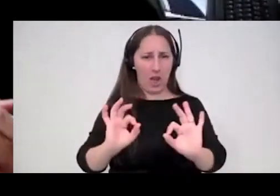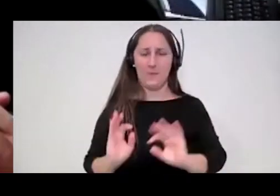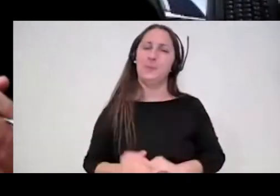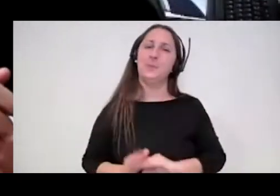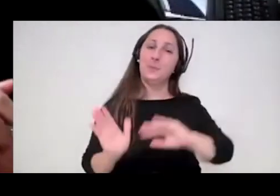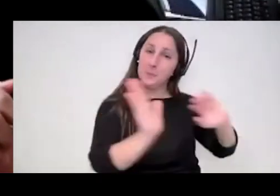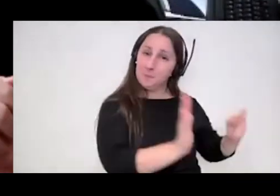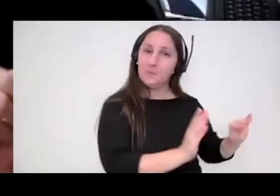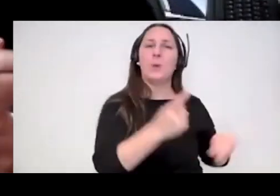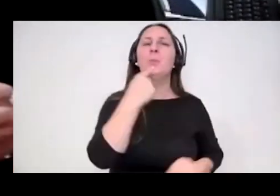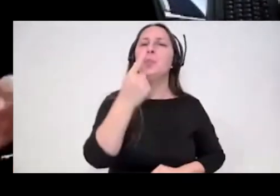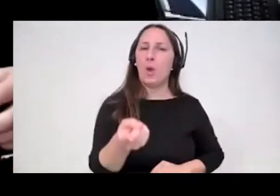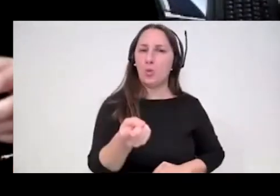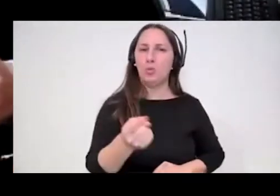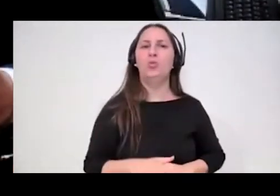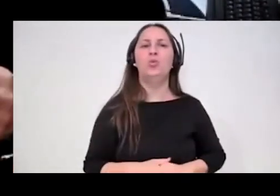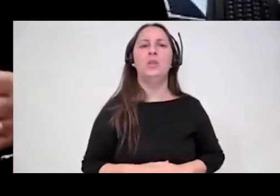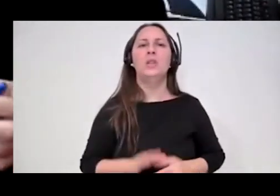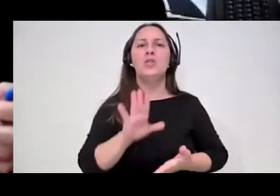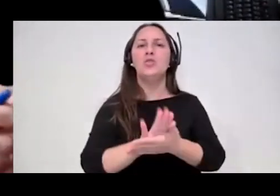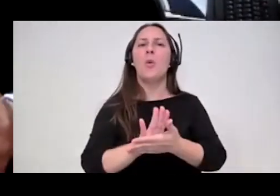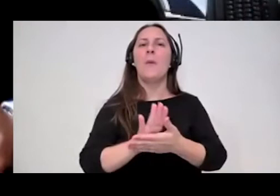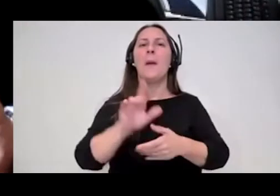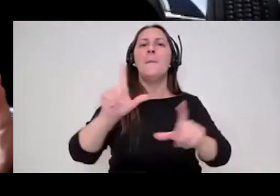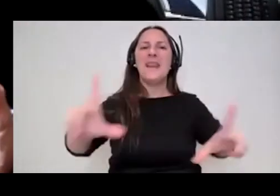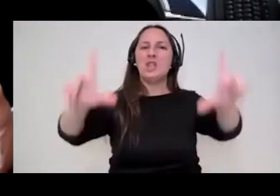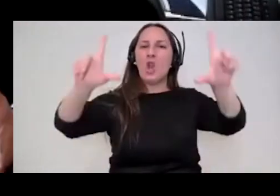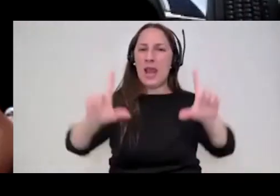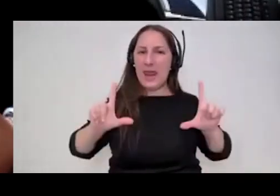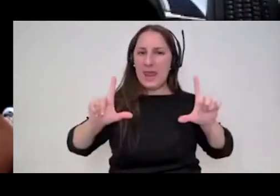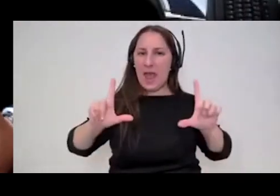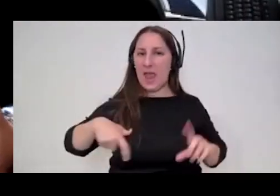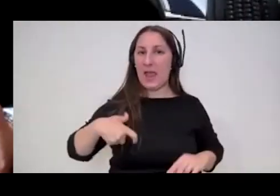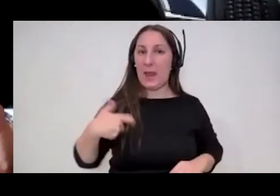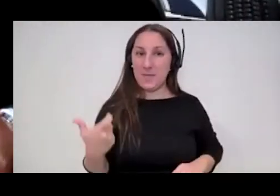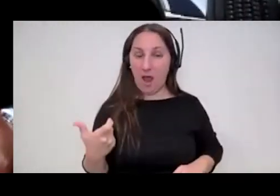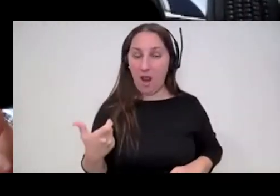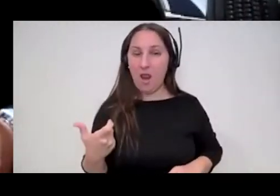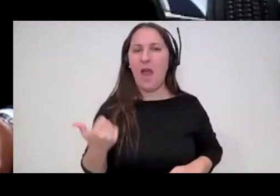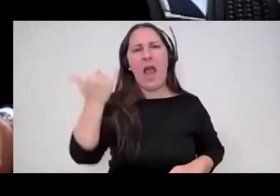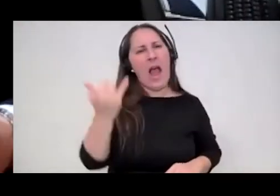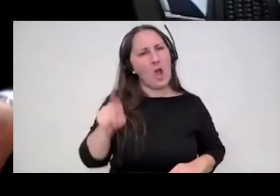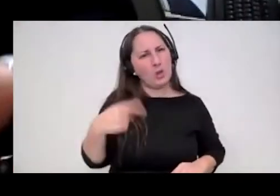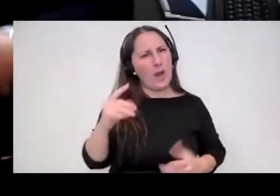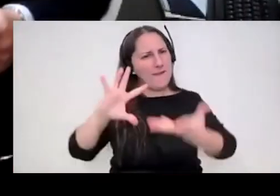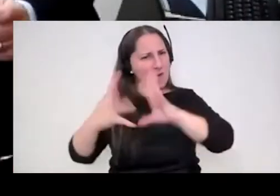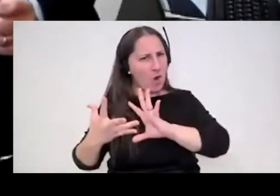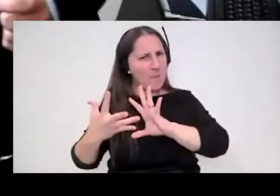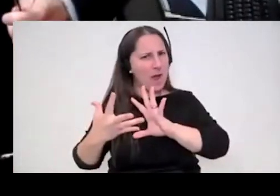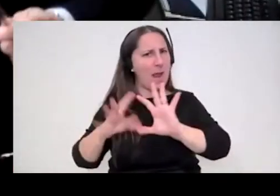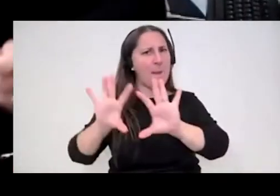una pregunta, digamos, el tema de la personería gremial. ¿Hay otros modelos en el mundo donde